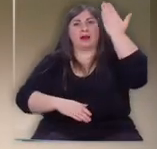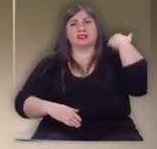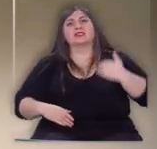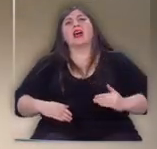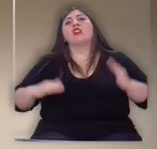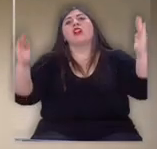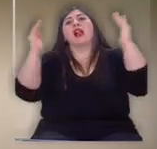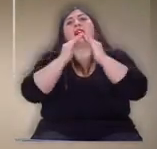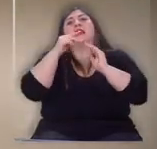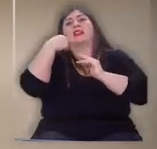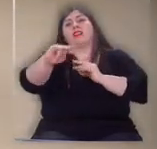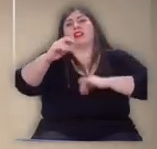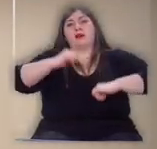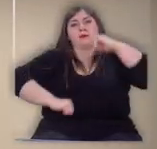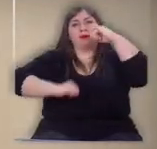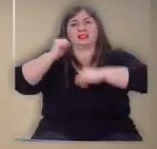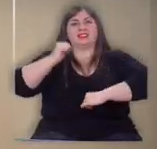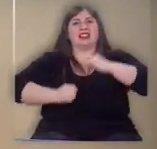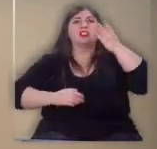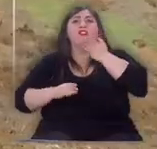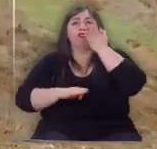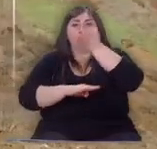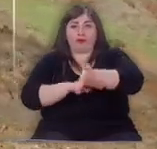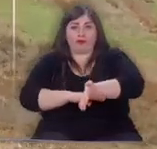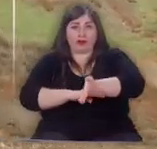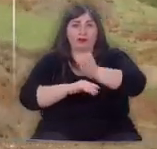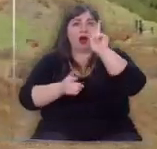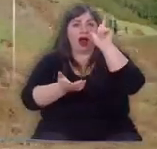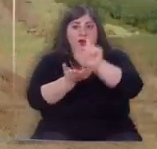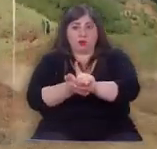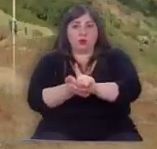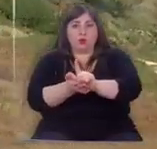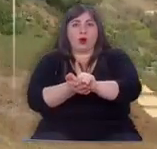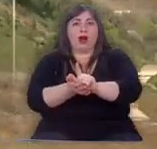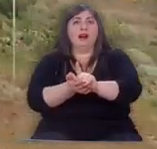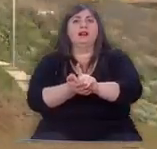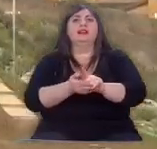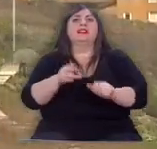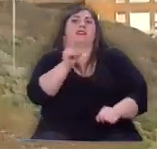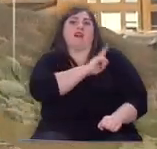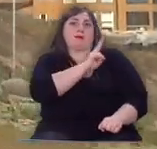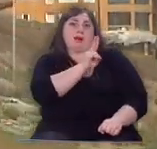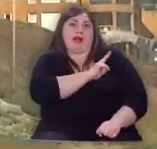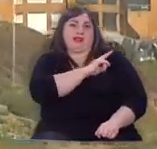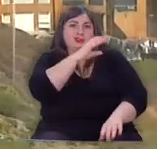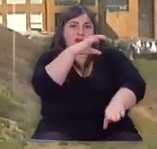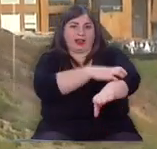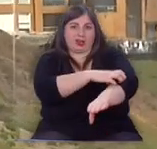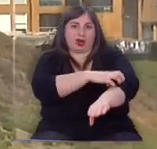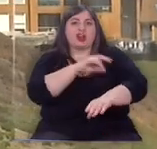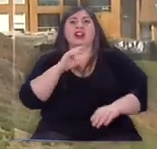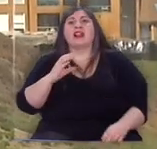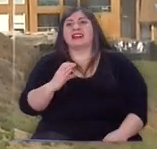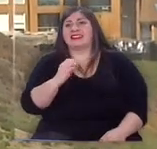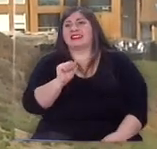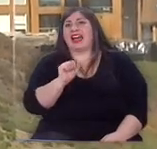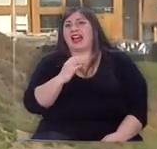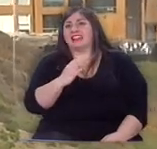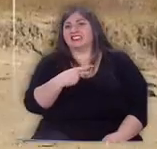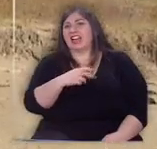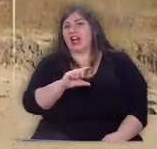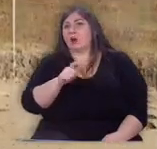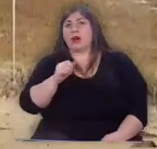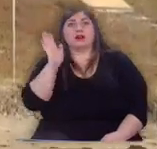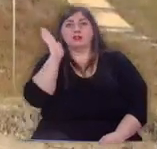casa del empresario. Durante esta jornada fuimos hasta el exclusivo sector de la región de Valparaíso. Efectivamente, no está el